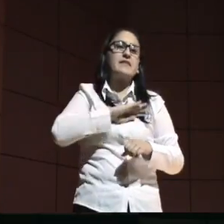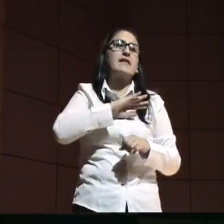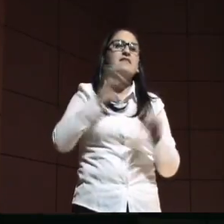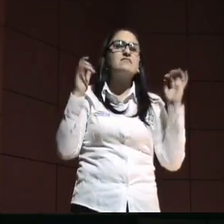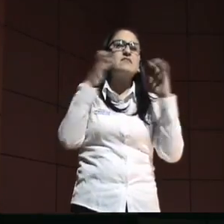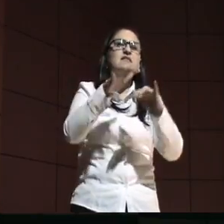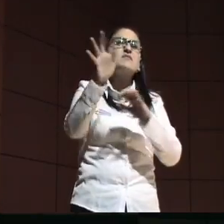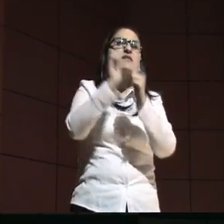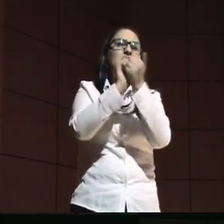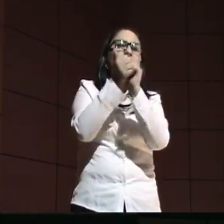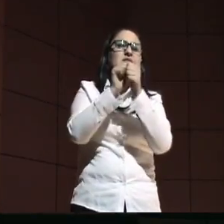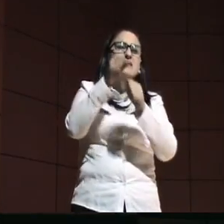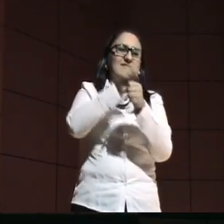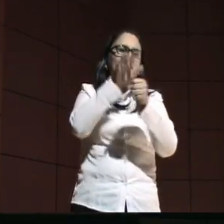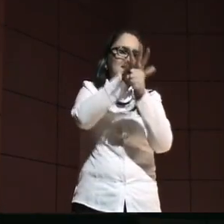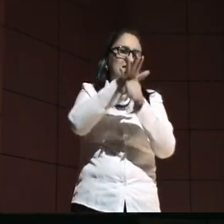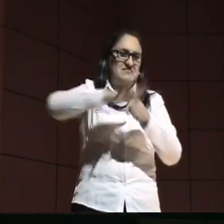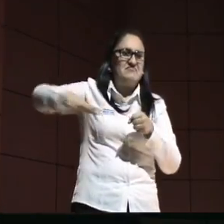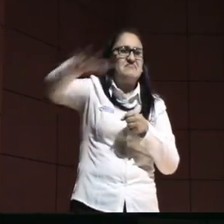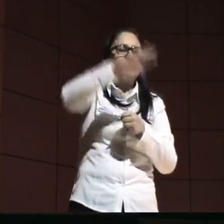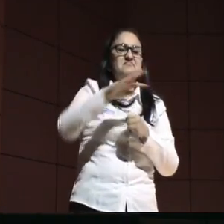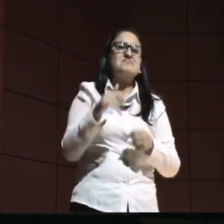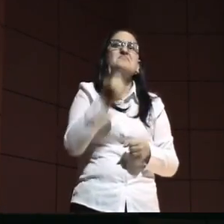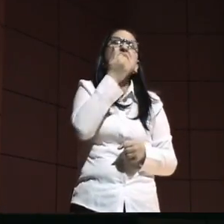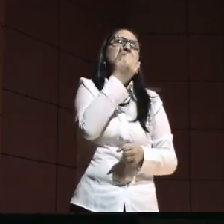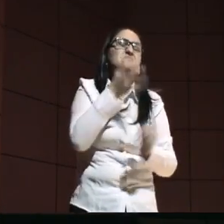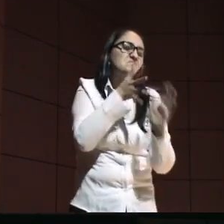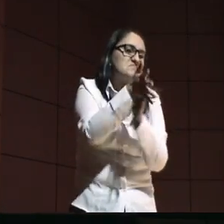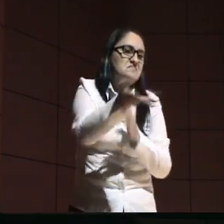premiación deportiva a nivel distrital. Hechos: